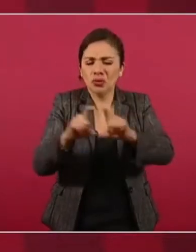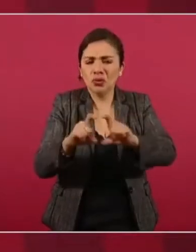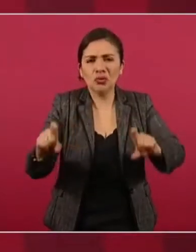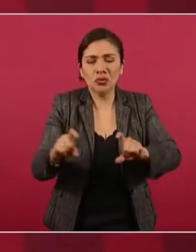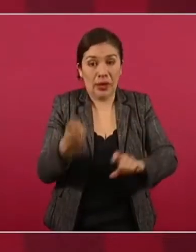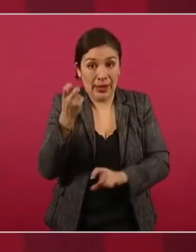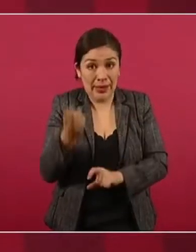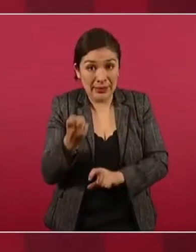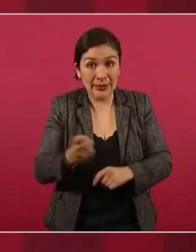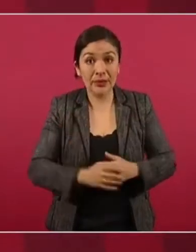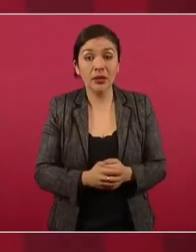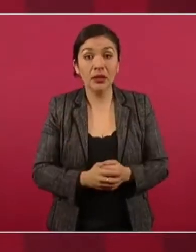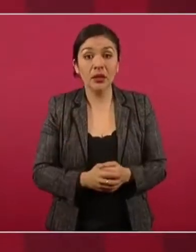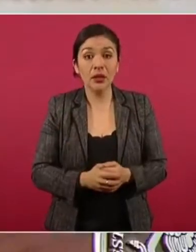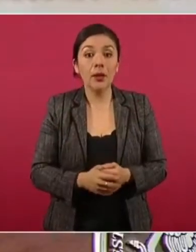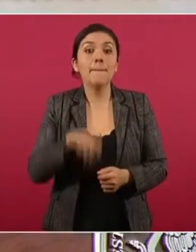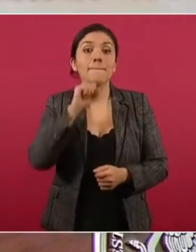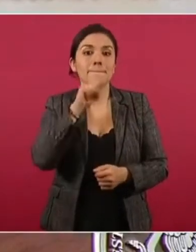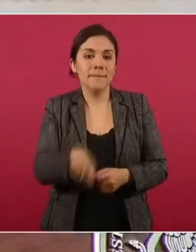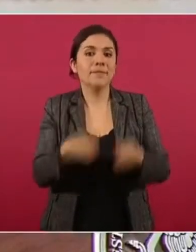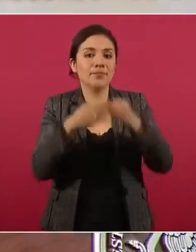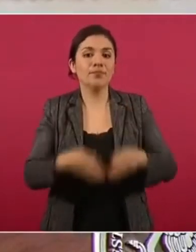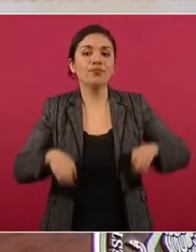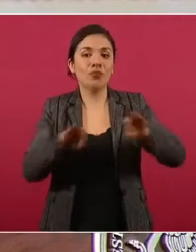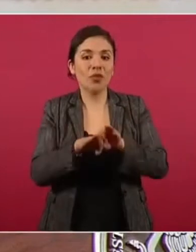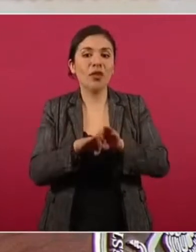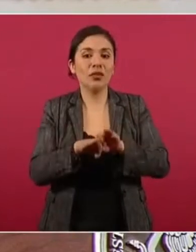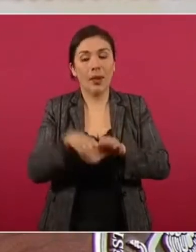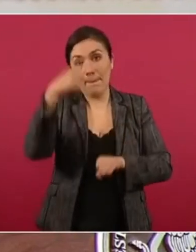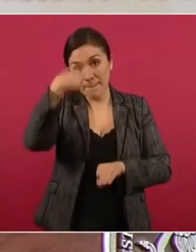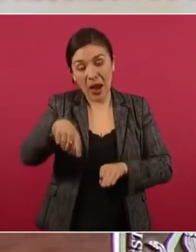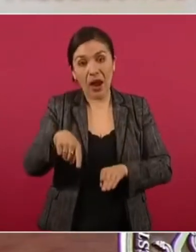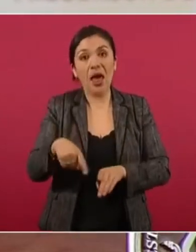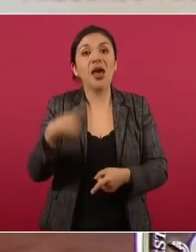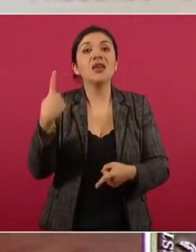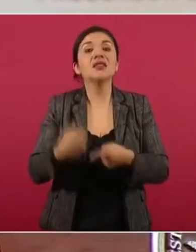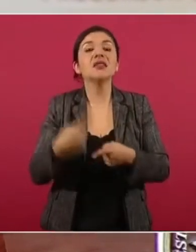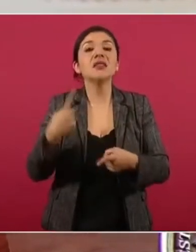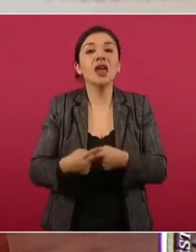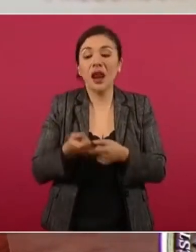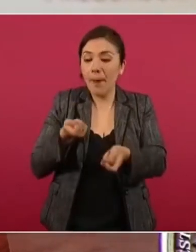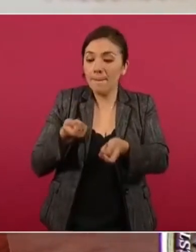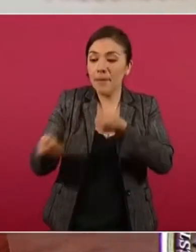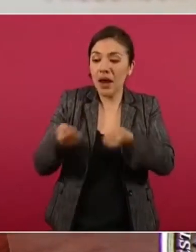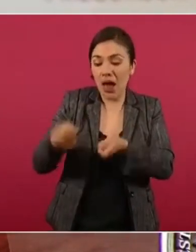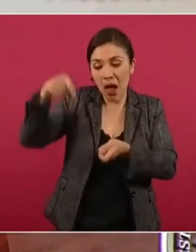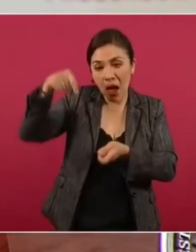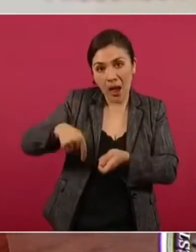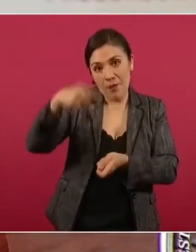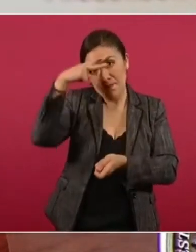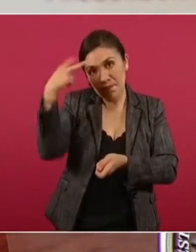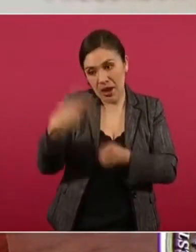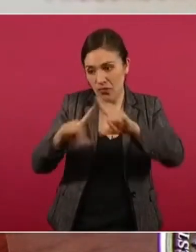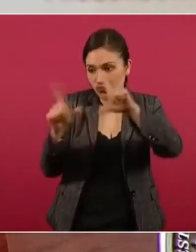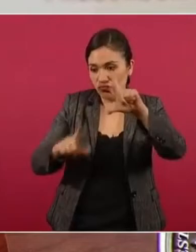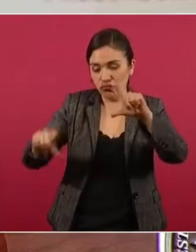que tienen que ver con el dominio de la nación sobre